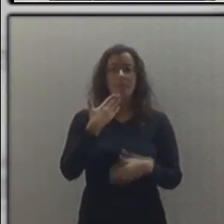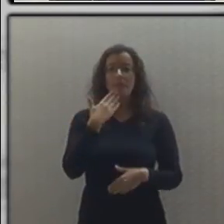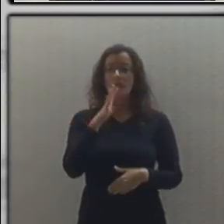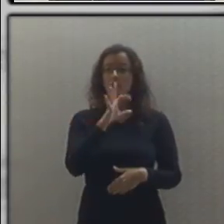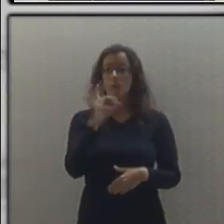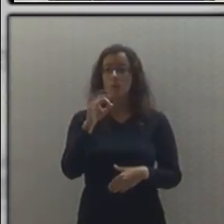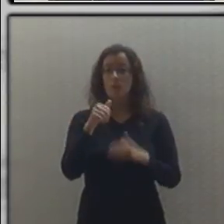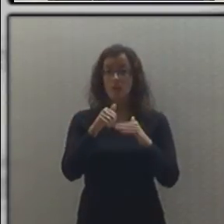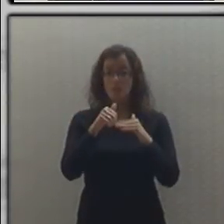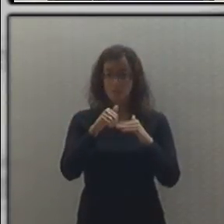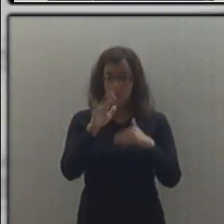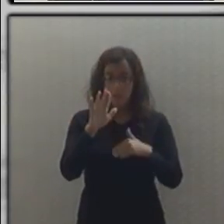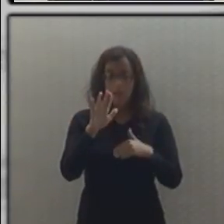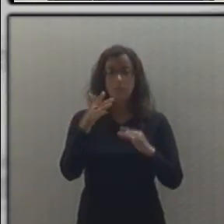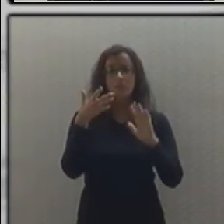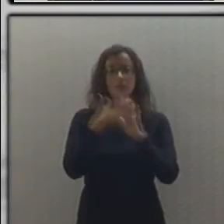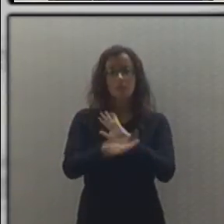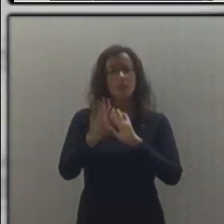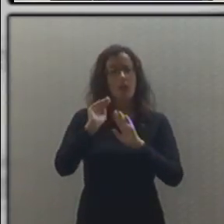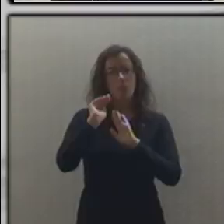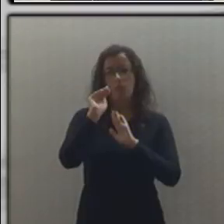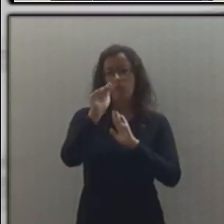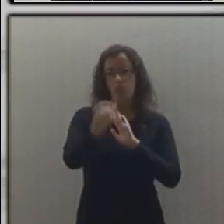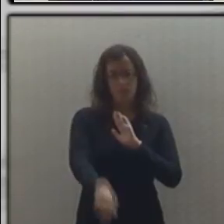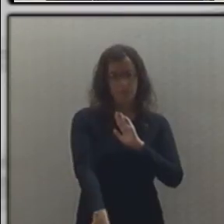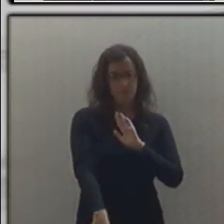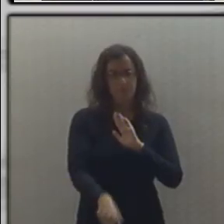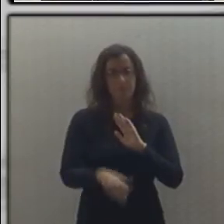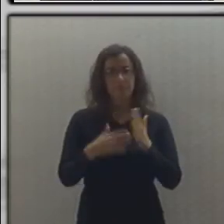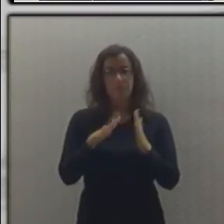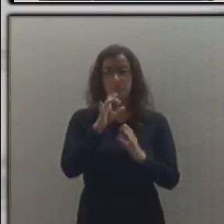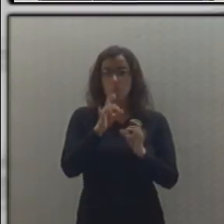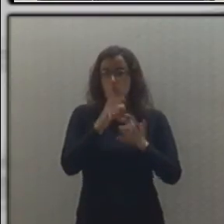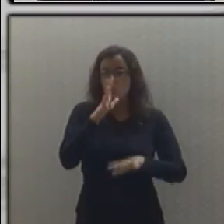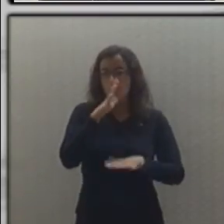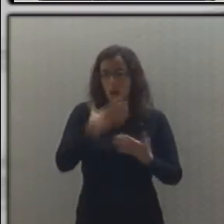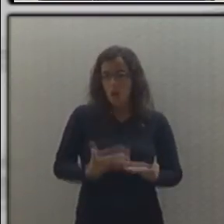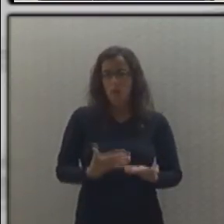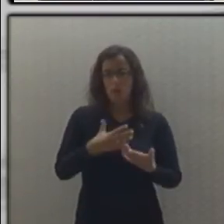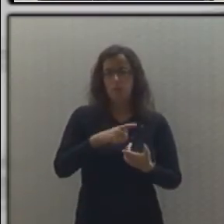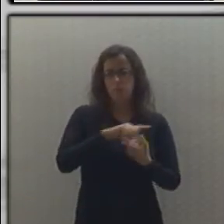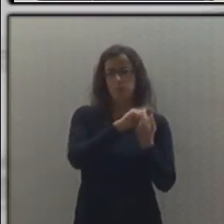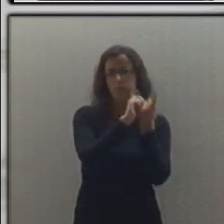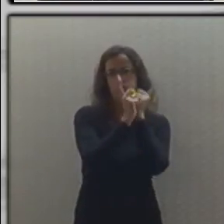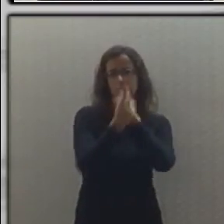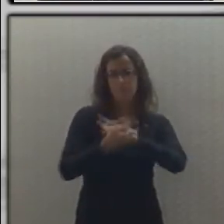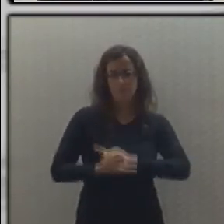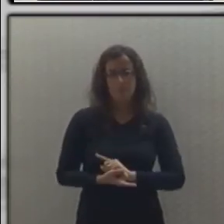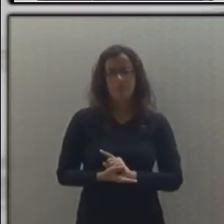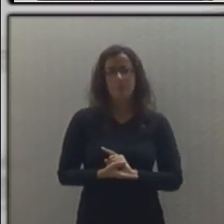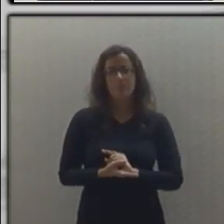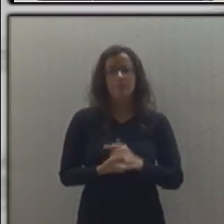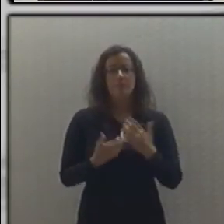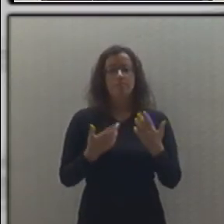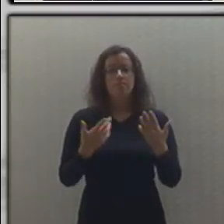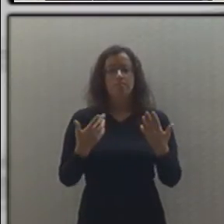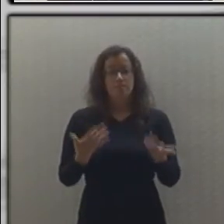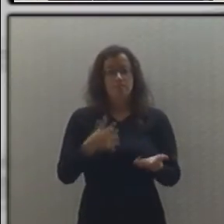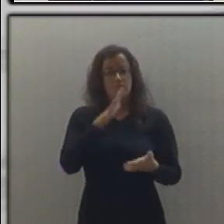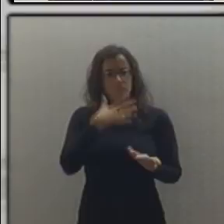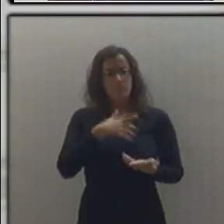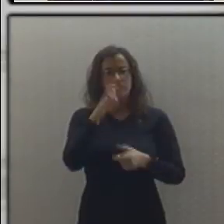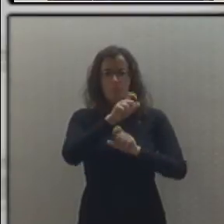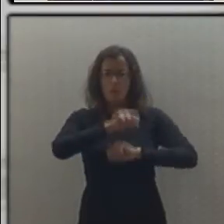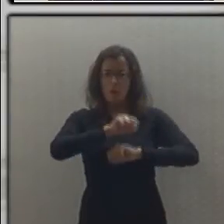años el sentido es descendente, ¿no? Afortunadamente todo esto está cambiando. Ya, digamos que se ve a las